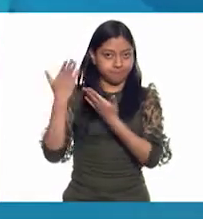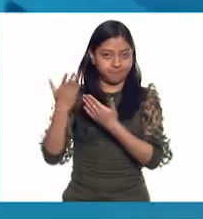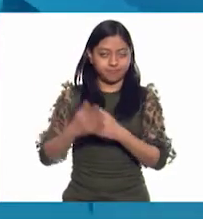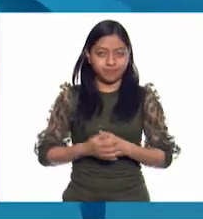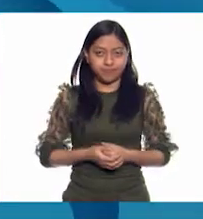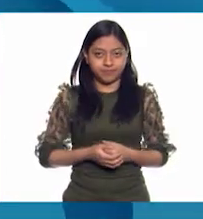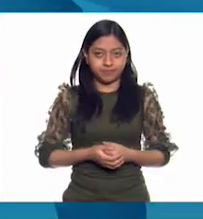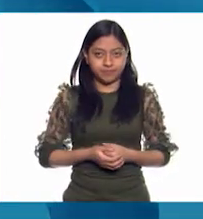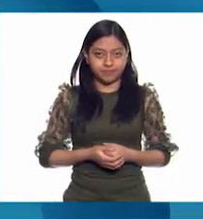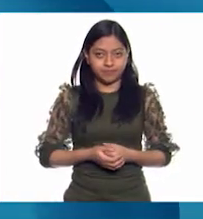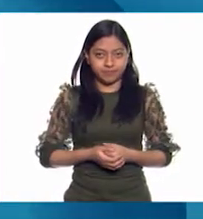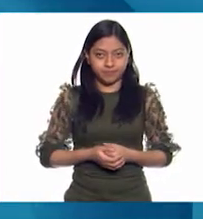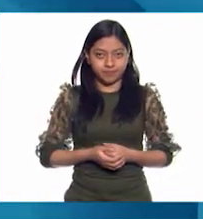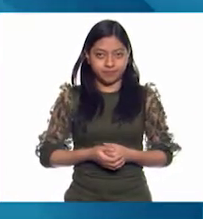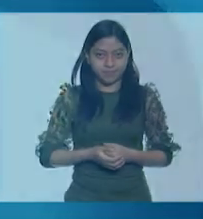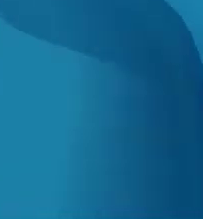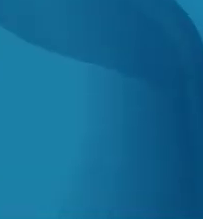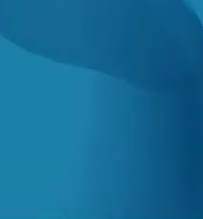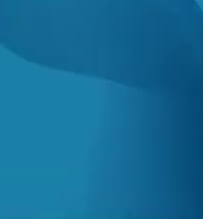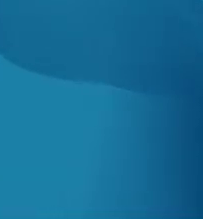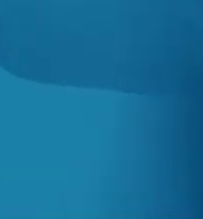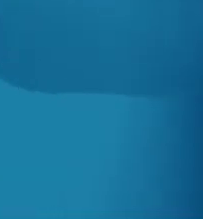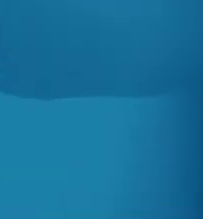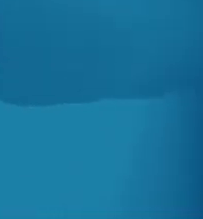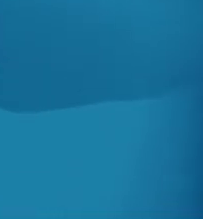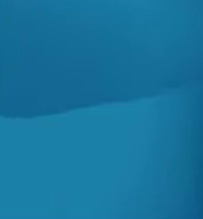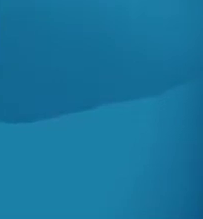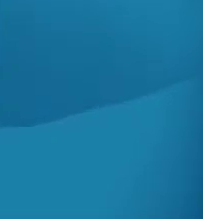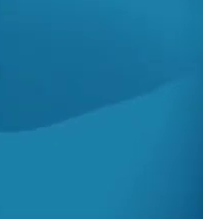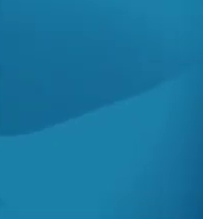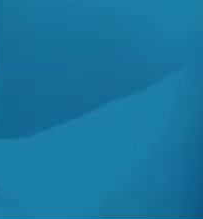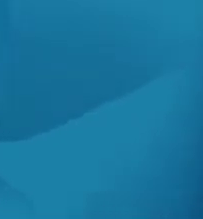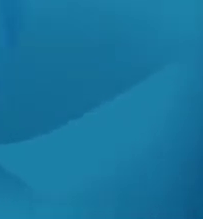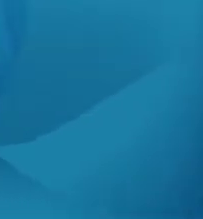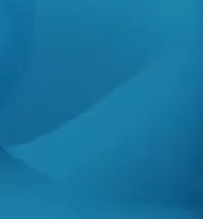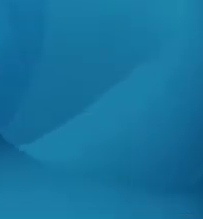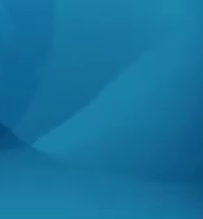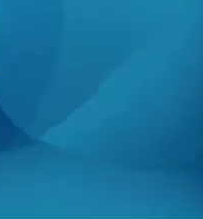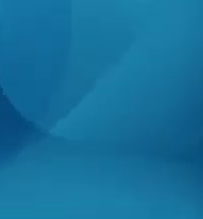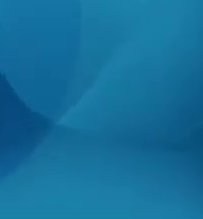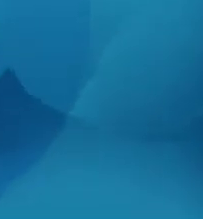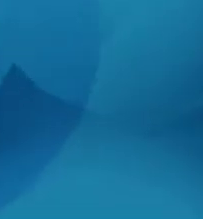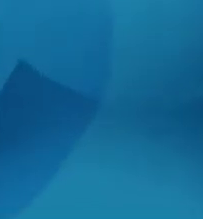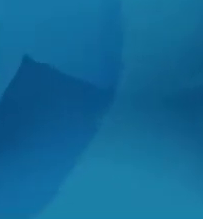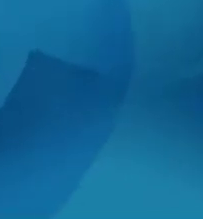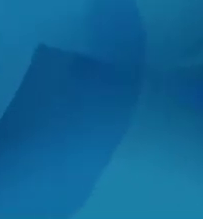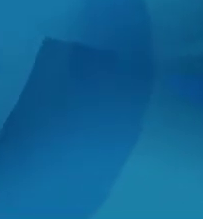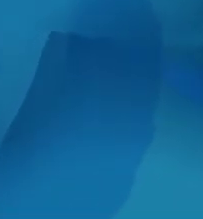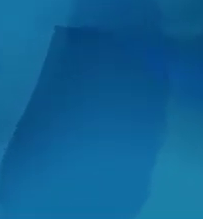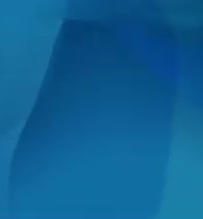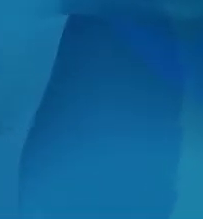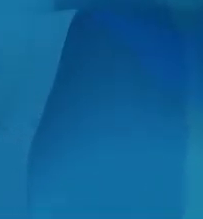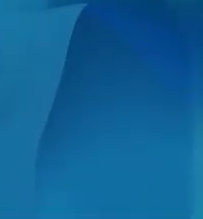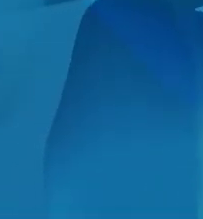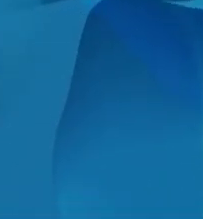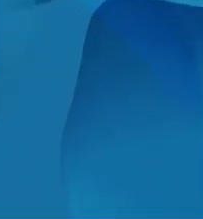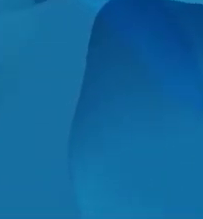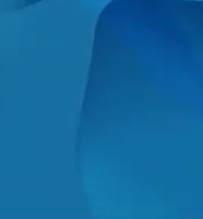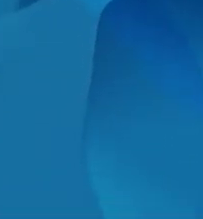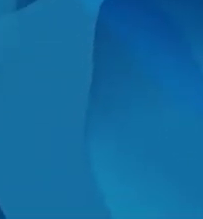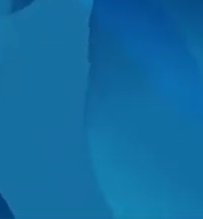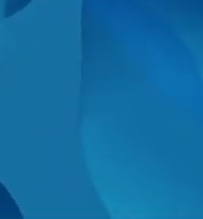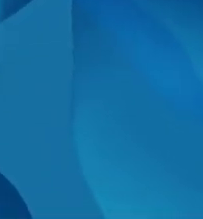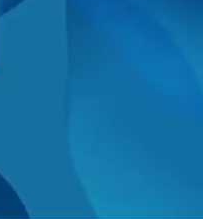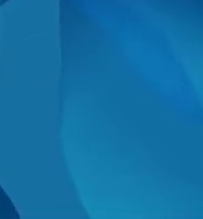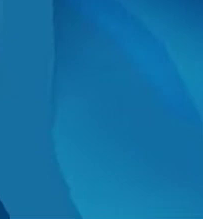Intonali niometzli noliniayan, omemejo notequetzca tlacpac y panilhuica. Cuacon,